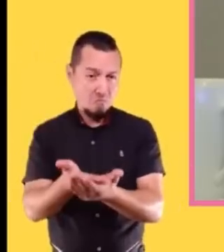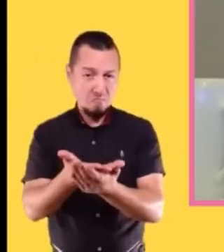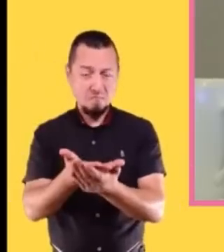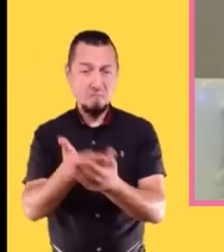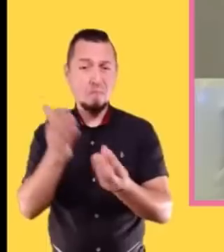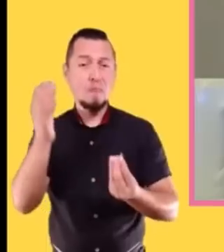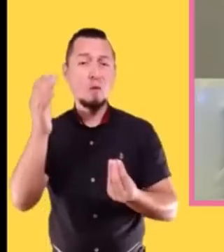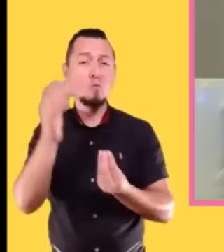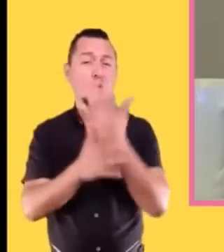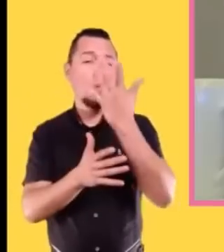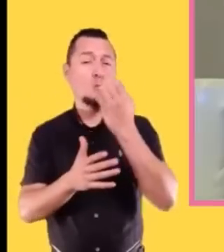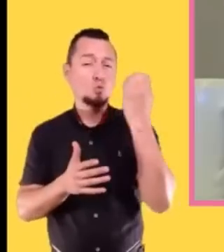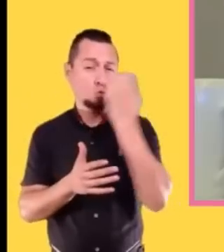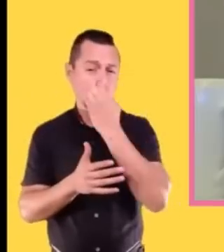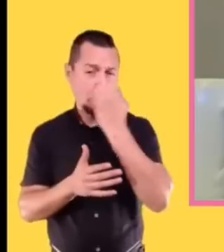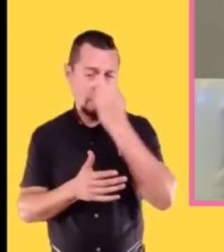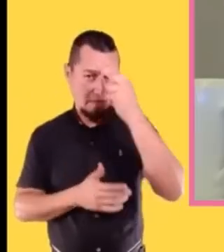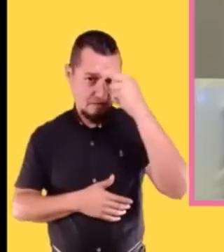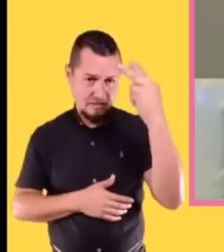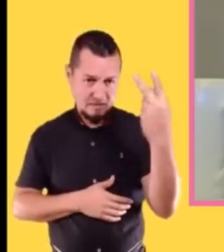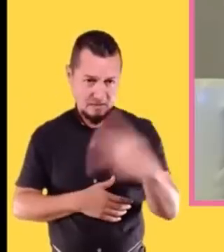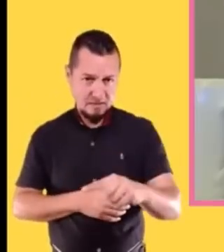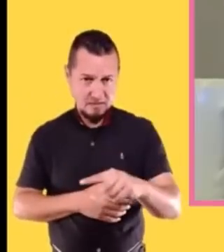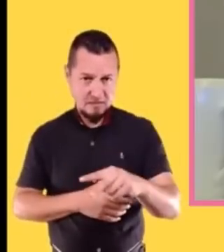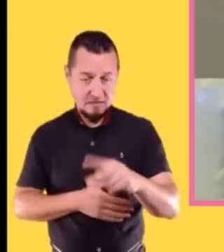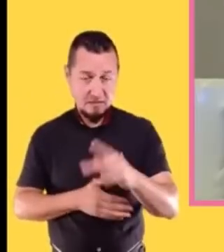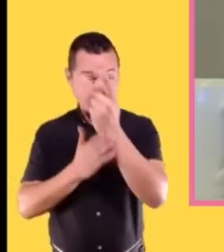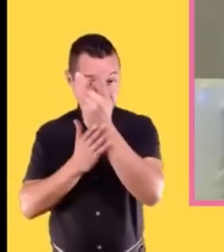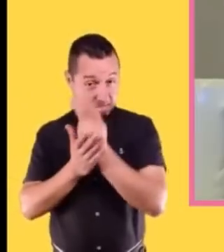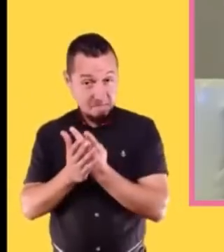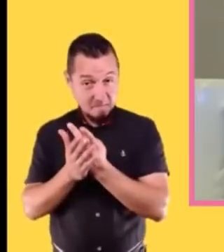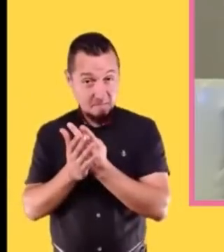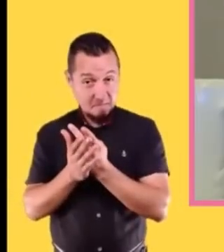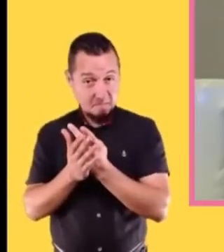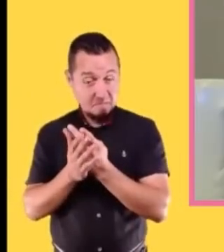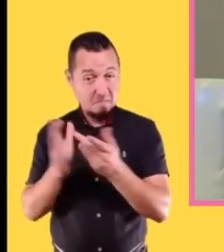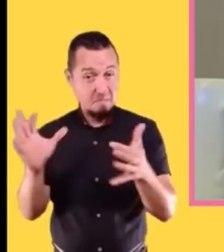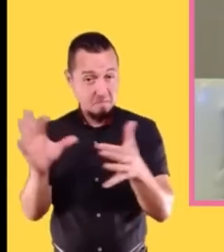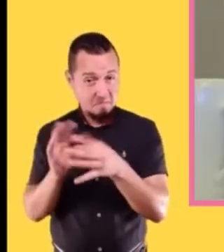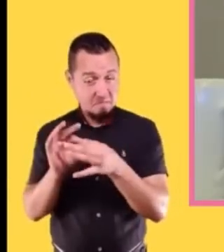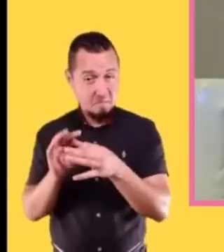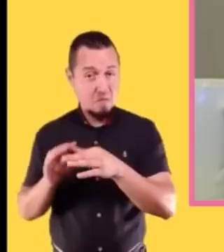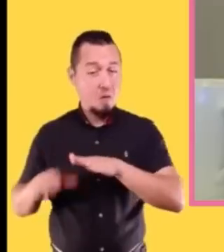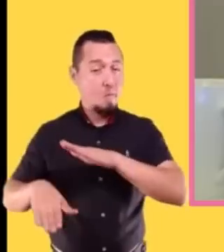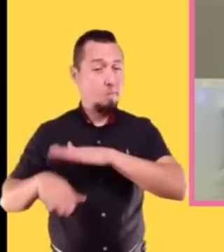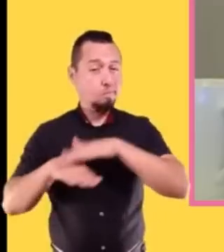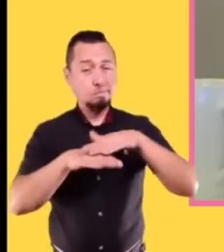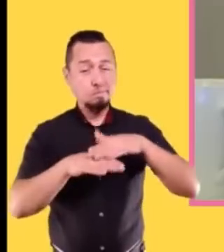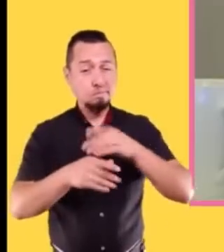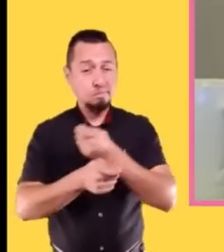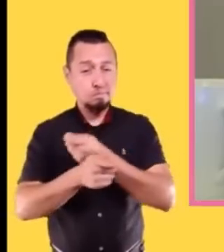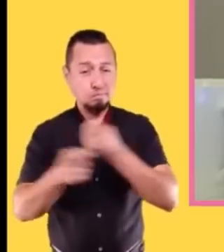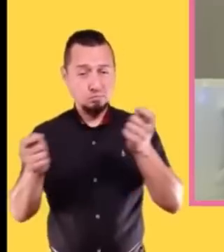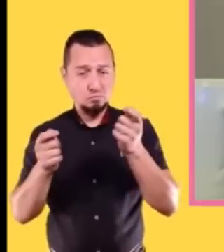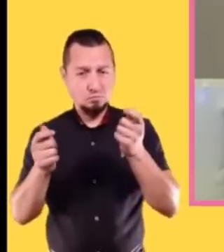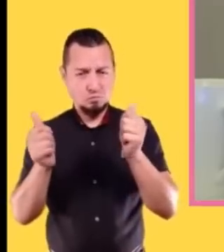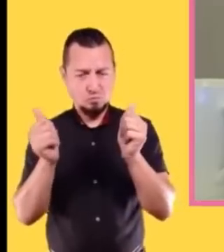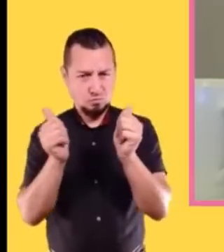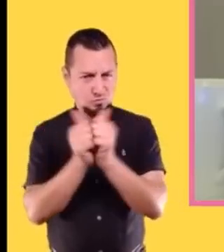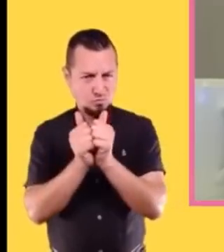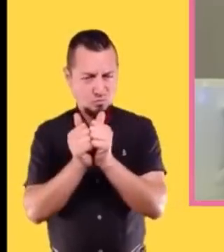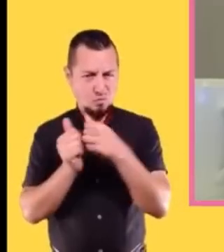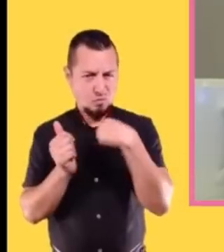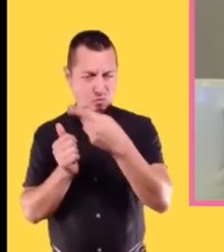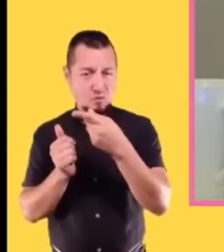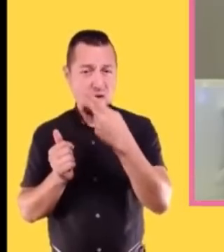Mexicana. El plan existe, está publicado, lo digo con toda claridad porque Jalisco ha